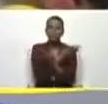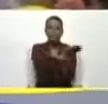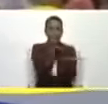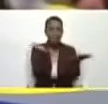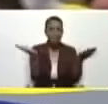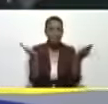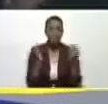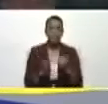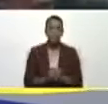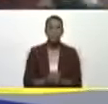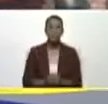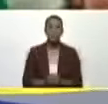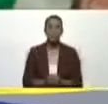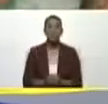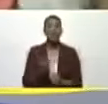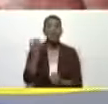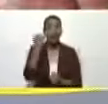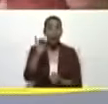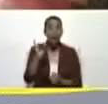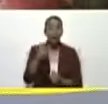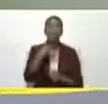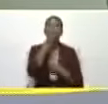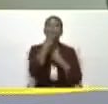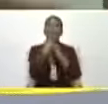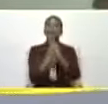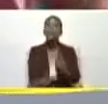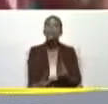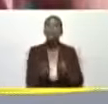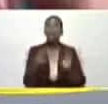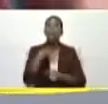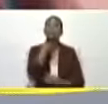felicito y tenemos algunos Voceros